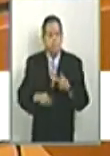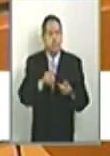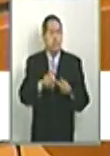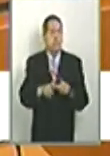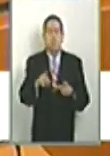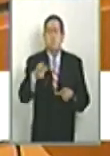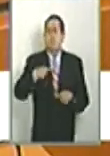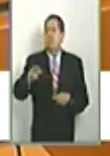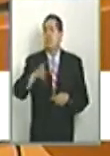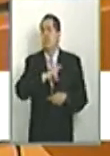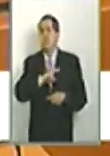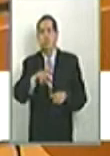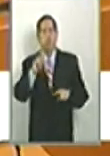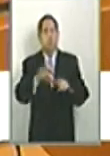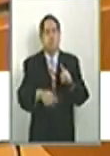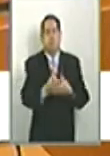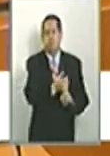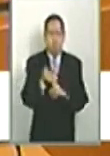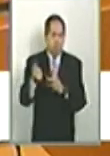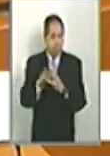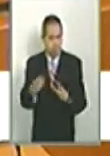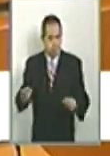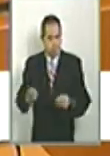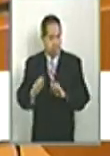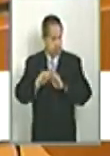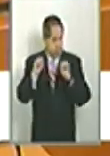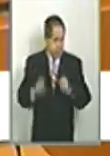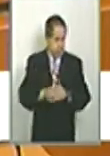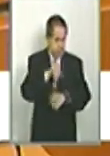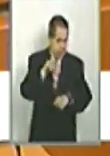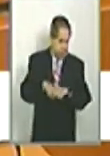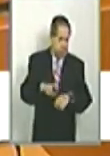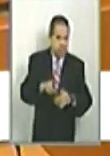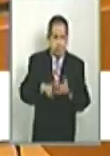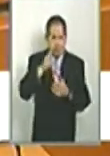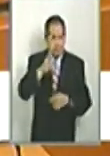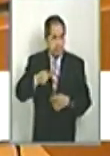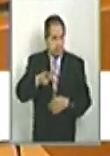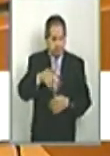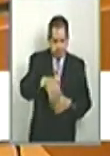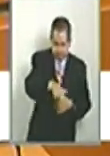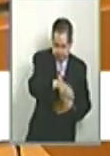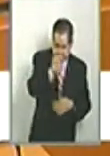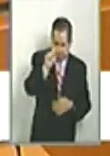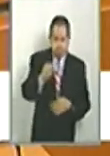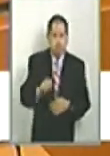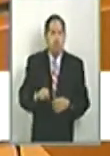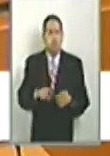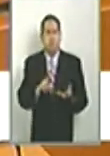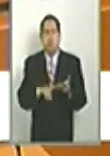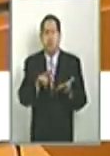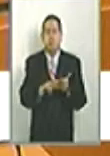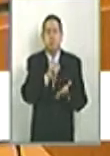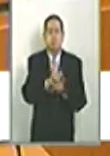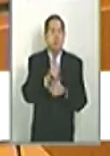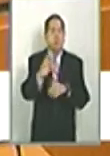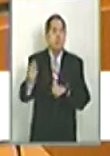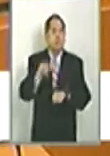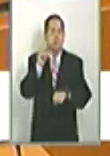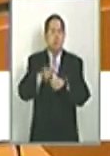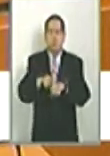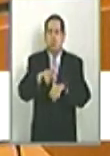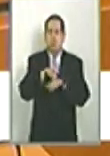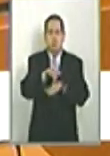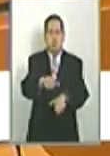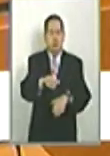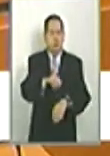por particulares de sistemas del Sistema Nacional de Búsqueda de Personas y la ley federal de